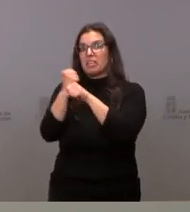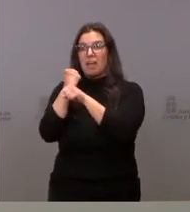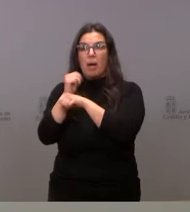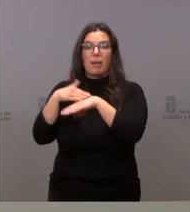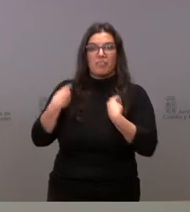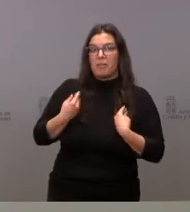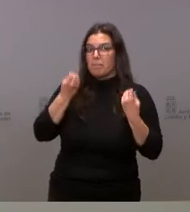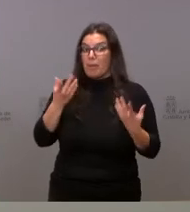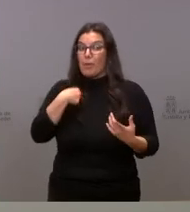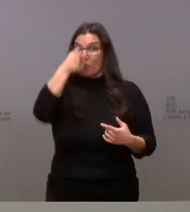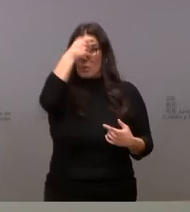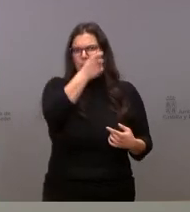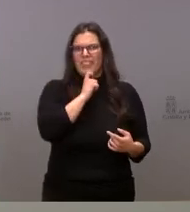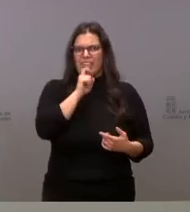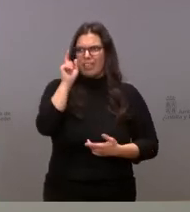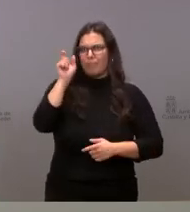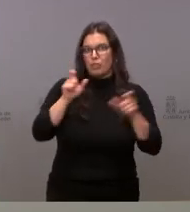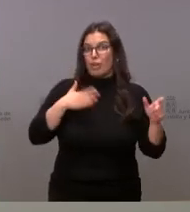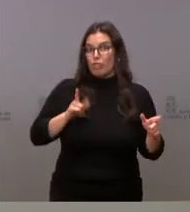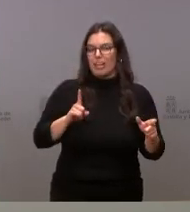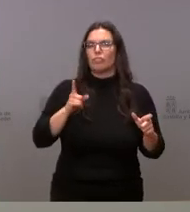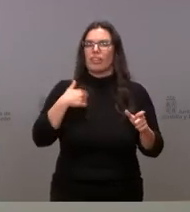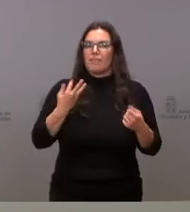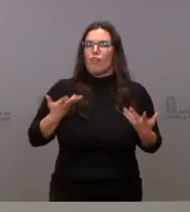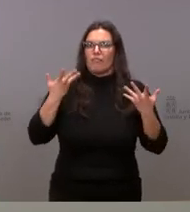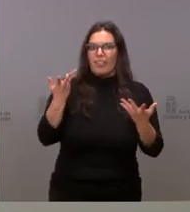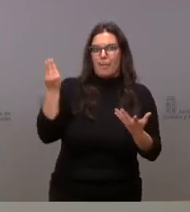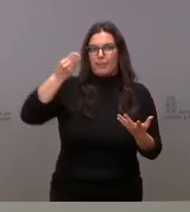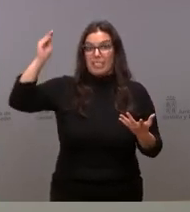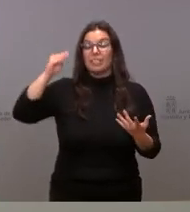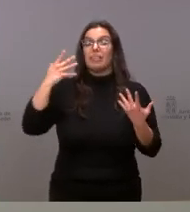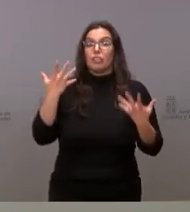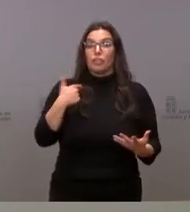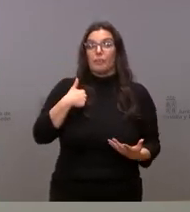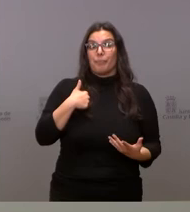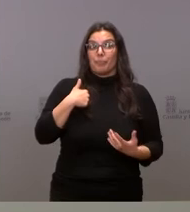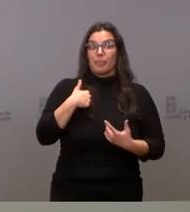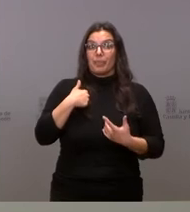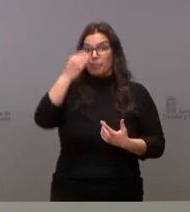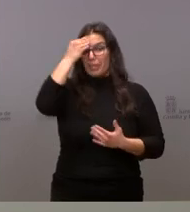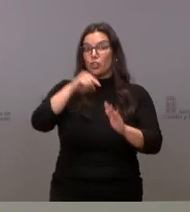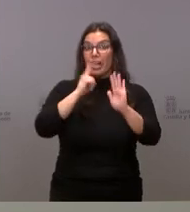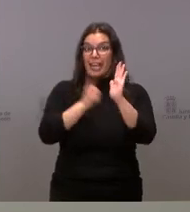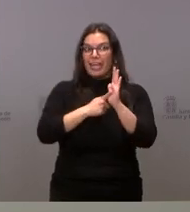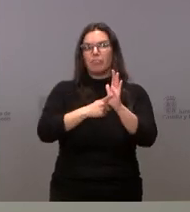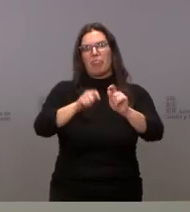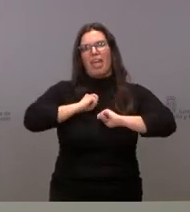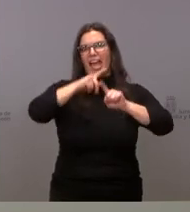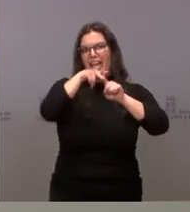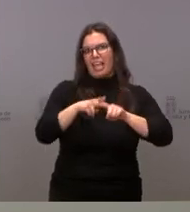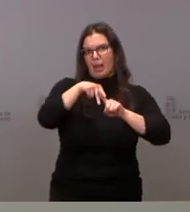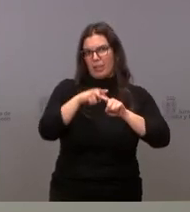evidentemente es una tarea dificultosa y yo veo que esa ley lo veo como una herramienta no como